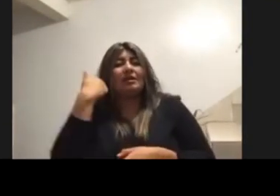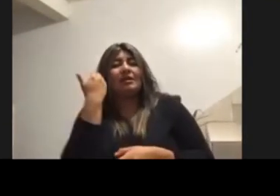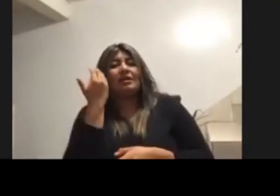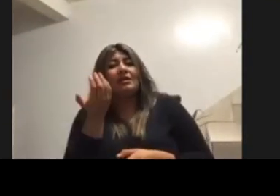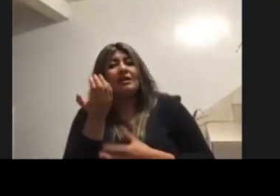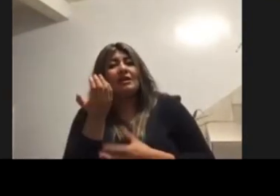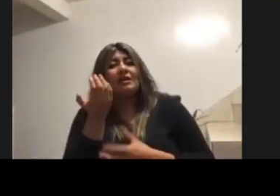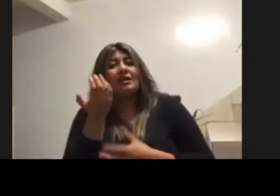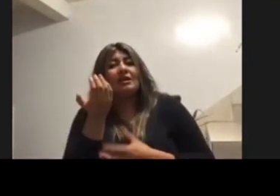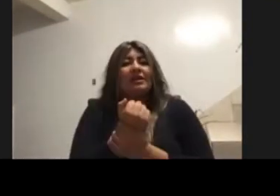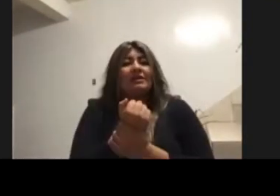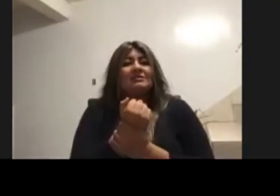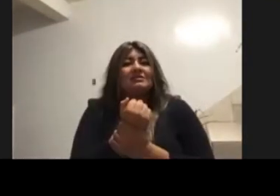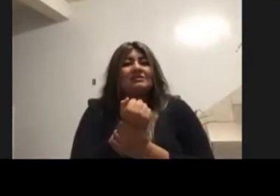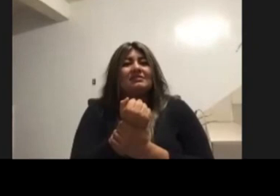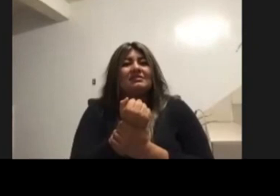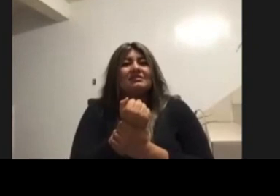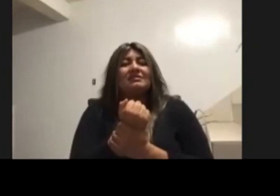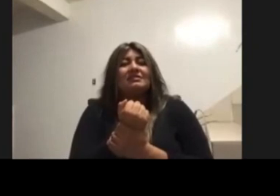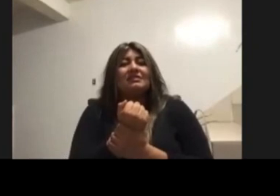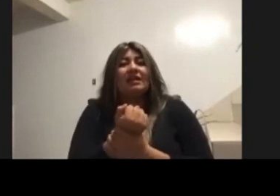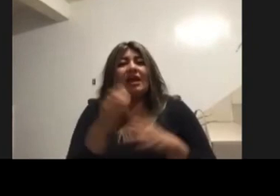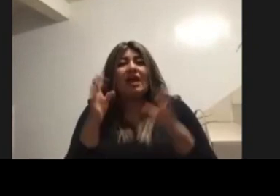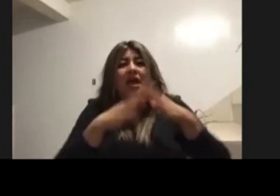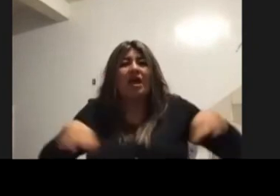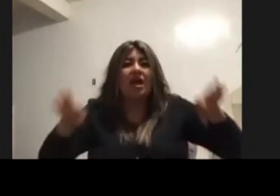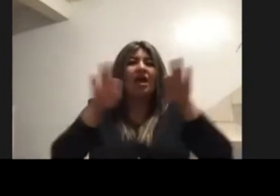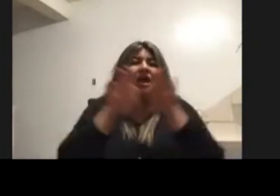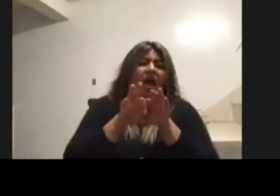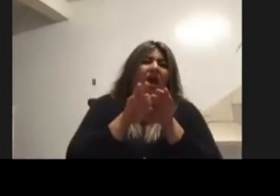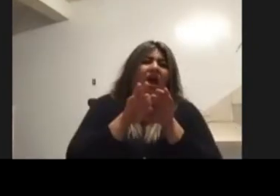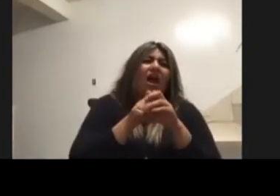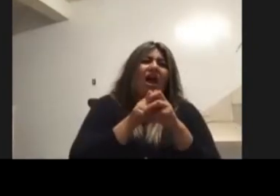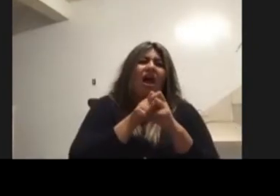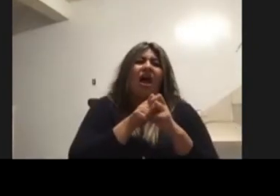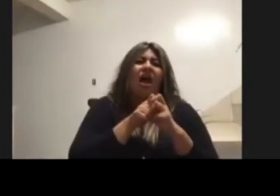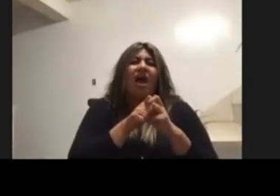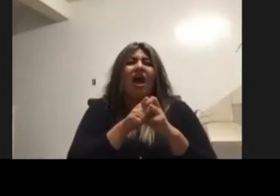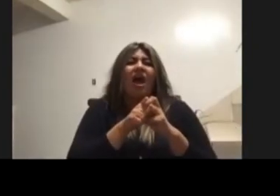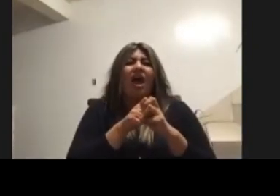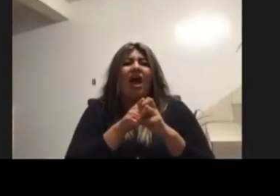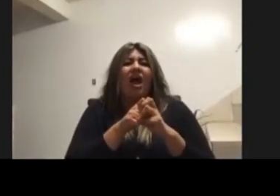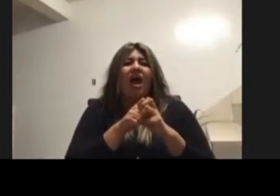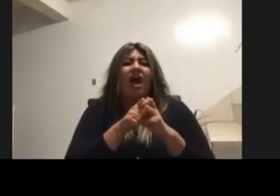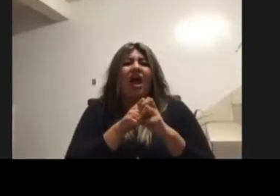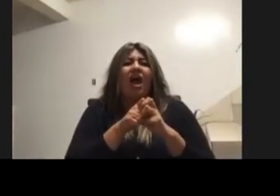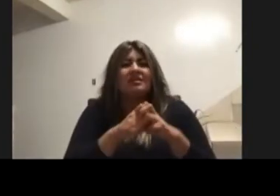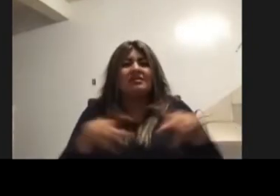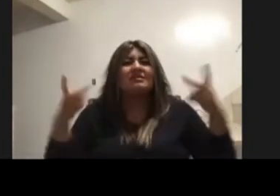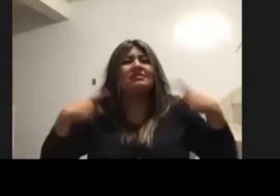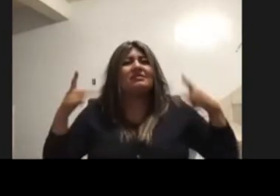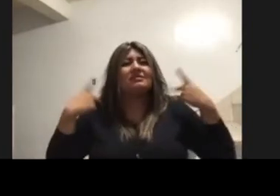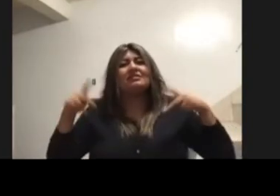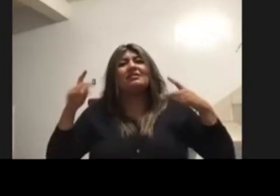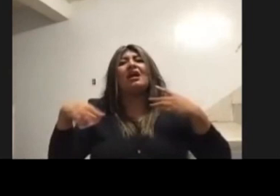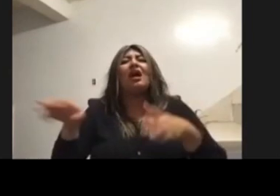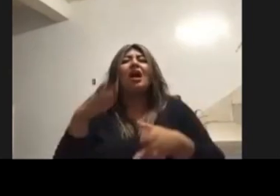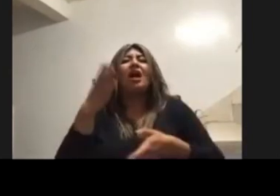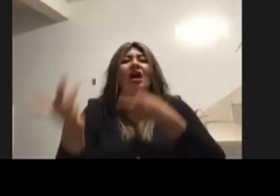mucho diversas inquietudes de las personas que han puesto comentarios. Y